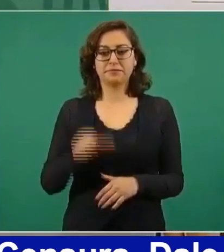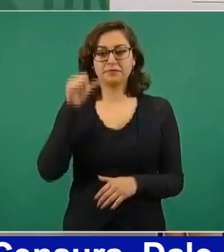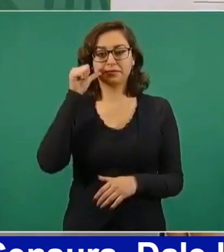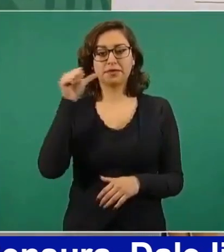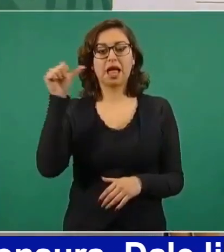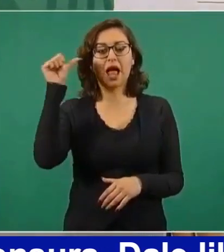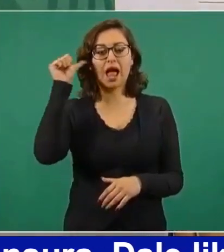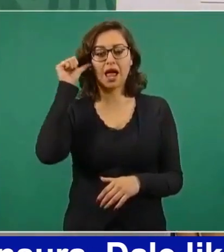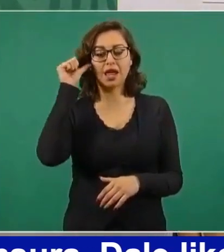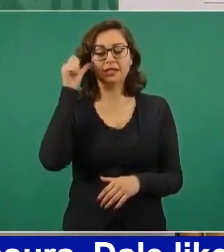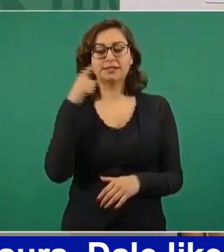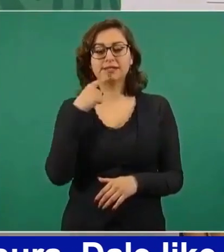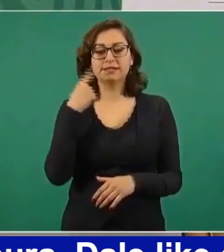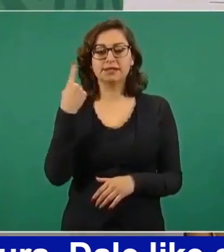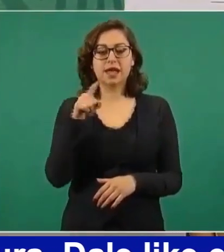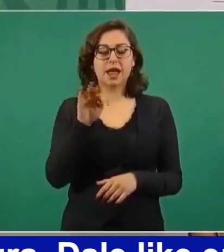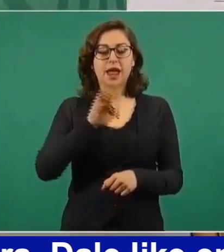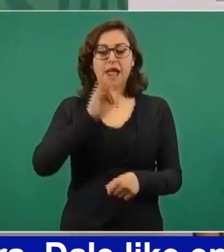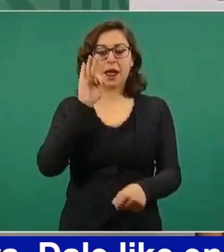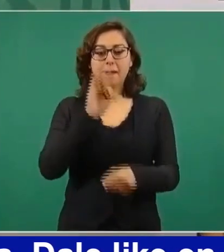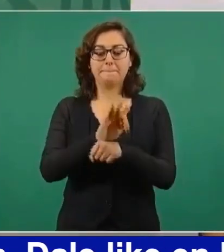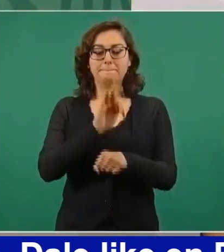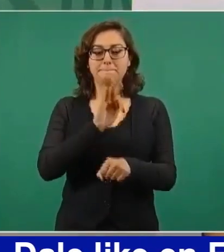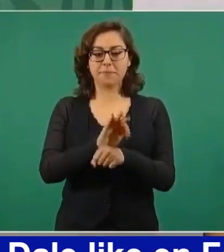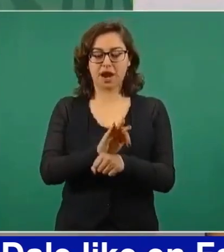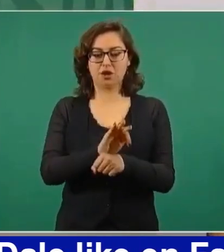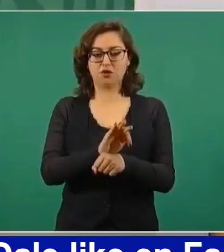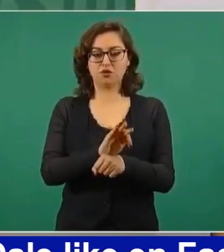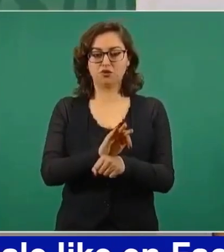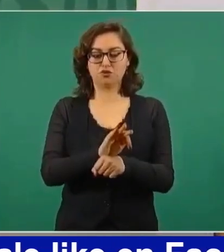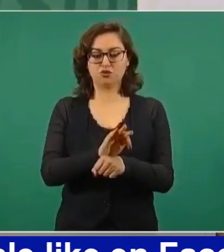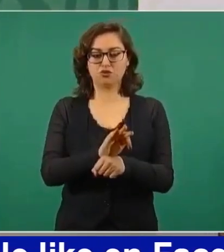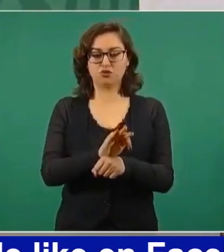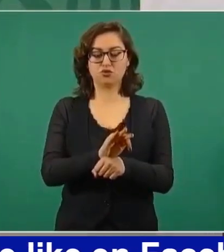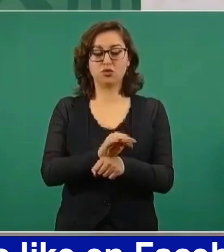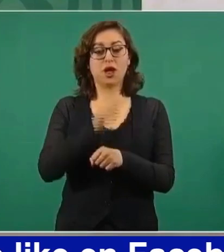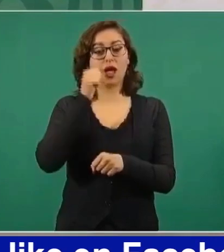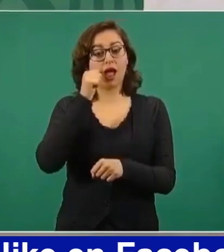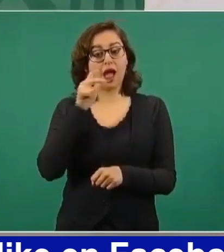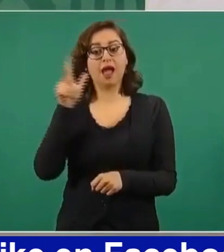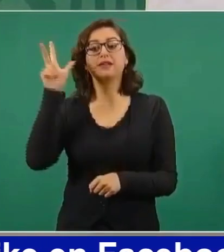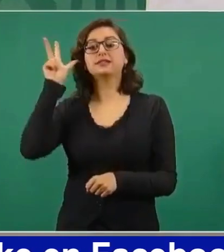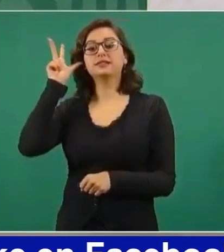a una telefónica y antier